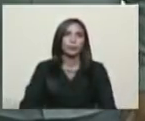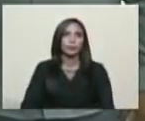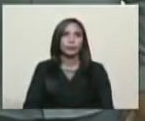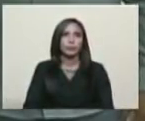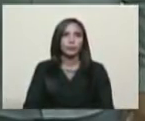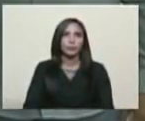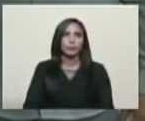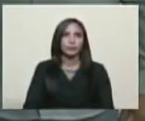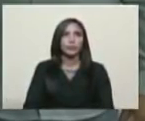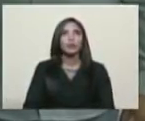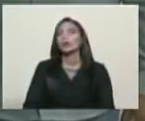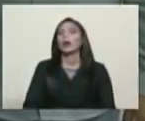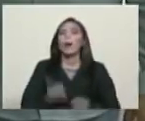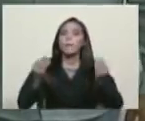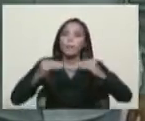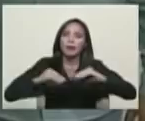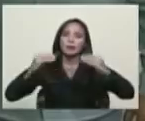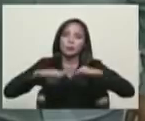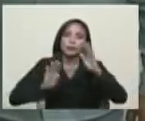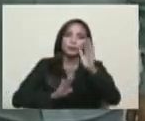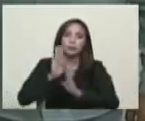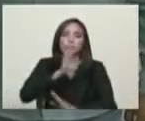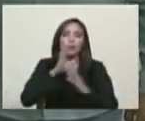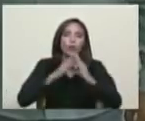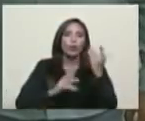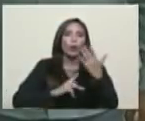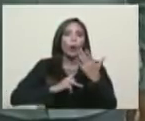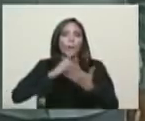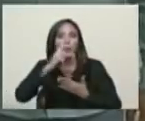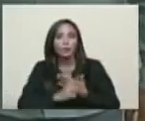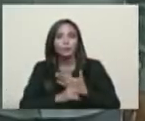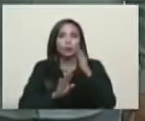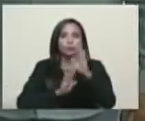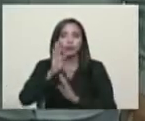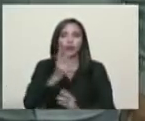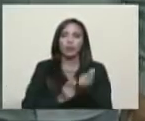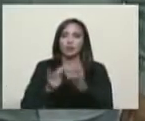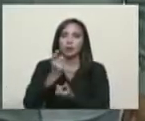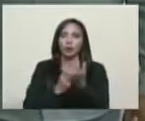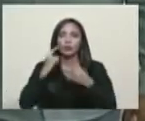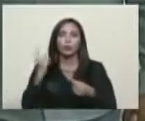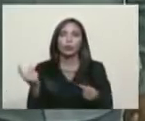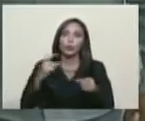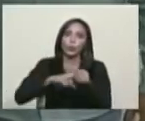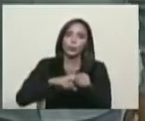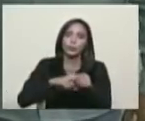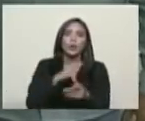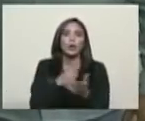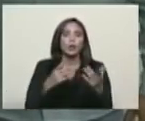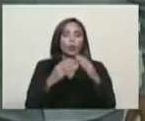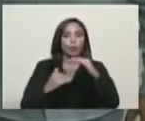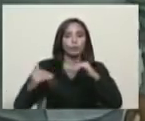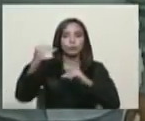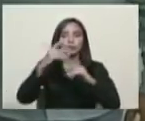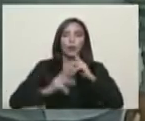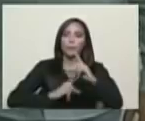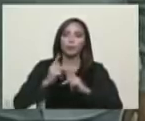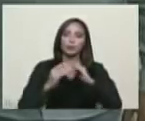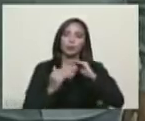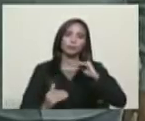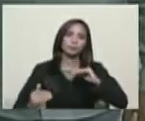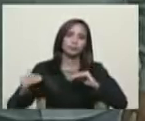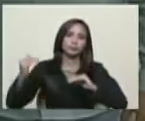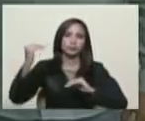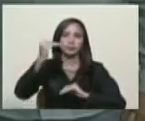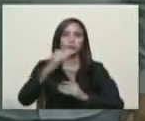más de la que se suma al programa de recuperación, crecimiento y prosperidad económica en el marco de elevar la producción y sobre todo